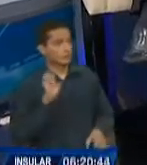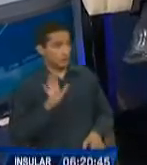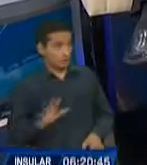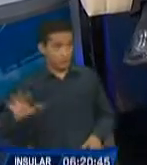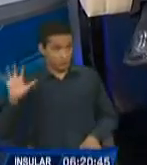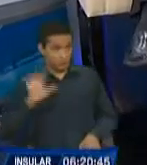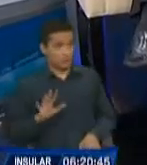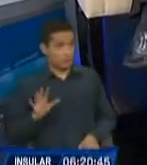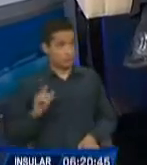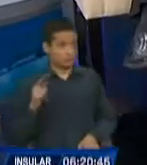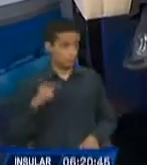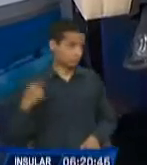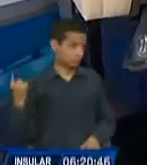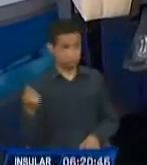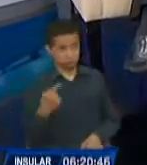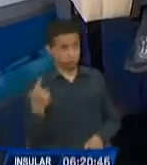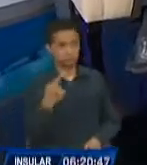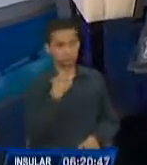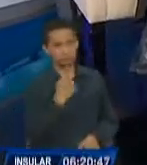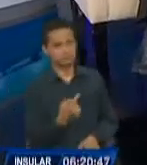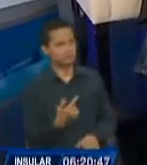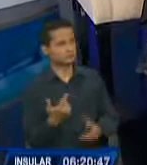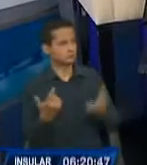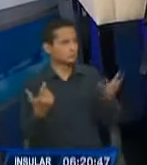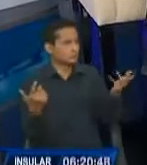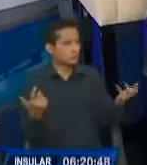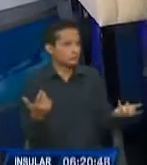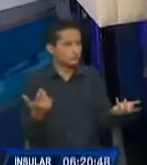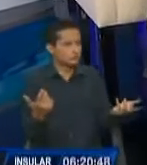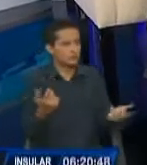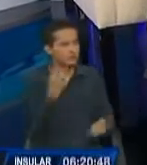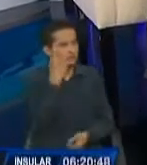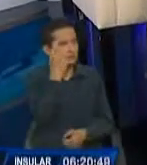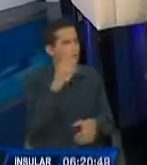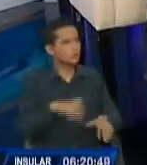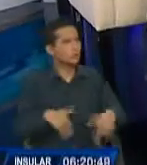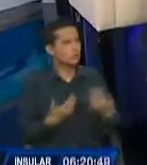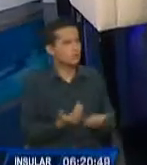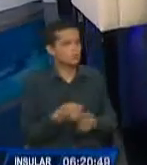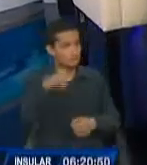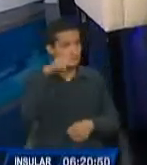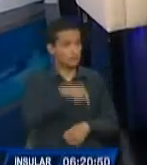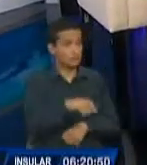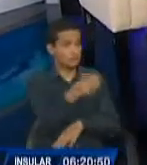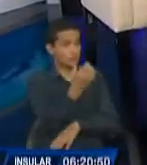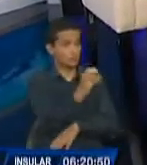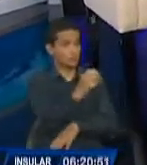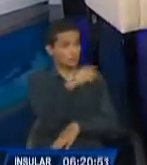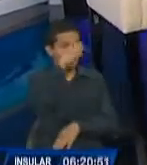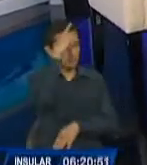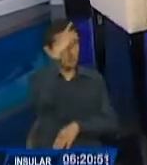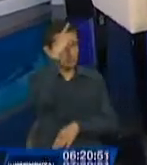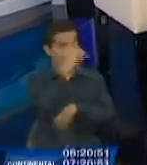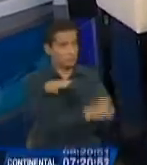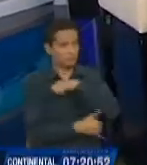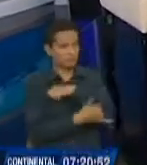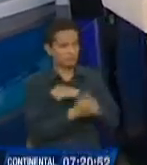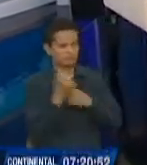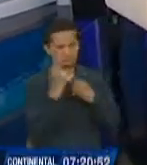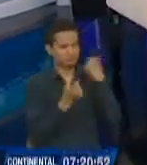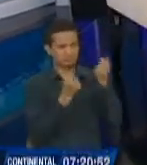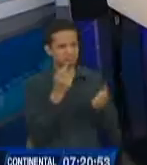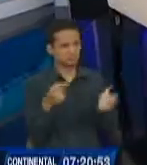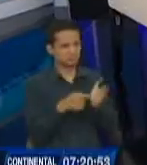más cerquita, que habla nuestro mismo idioma y que son Colombia y Perú prácticamente países vecinos, no lo entendieron y la